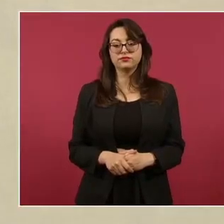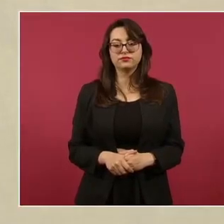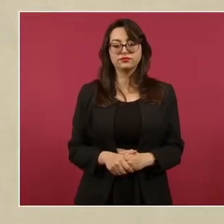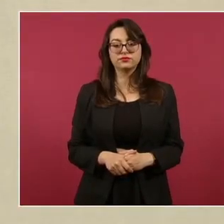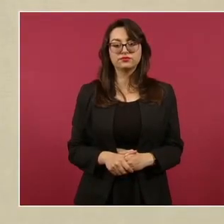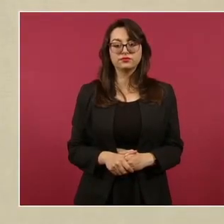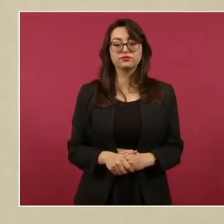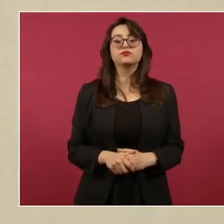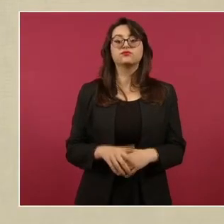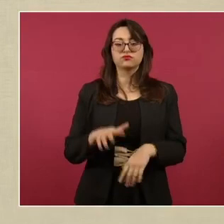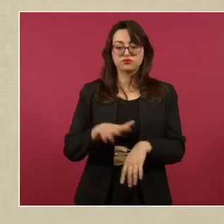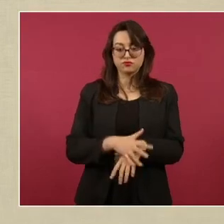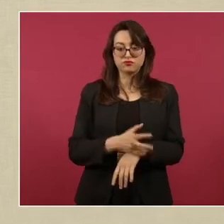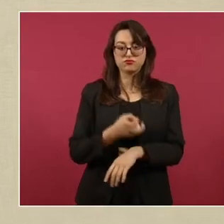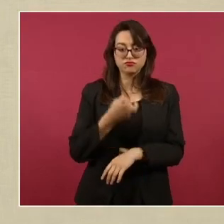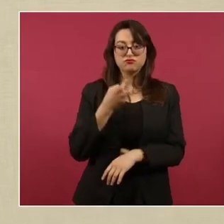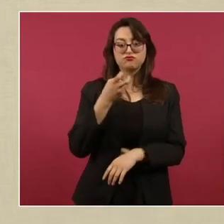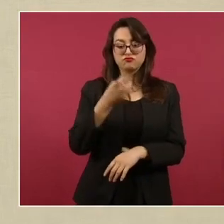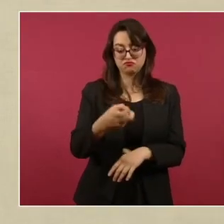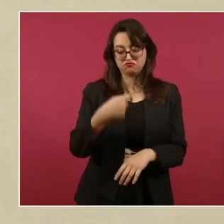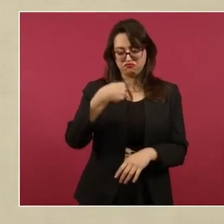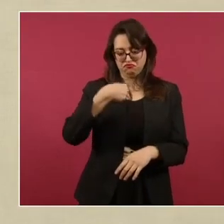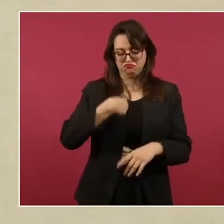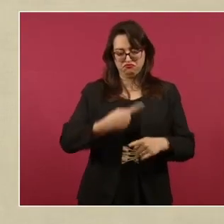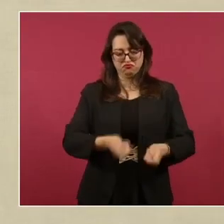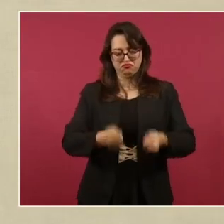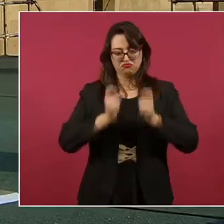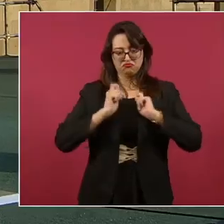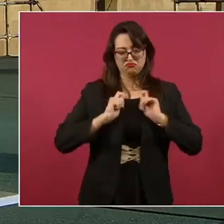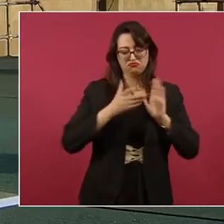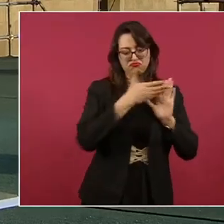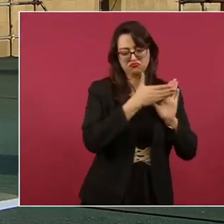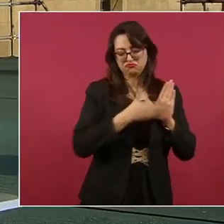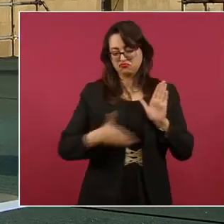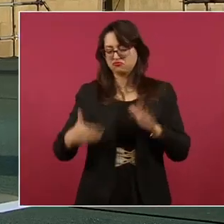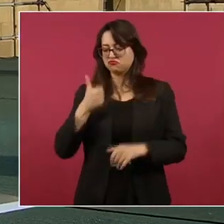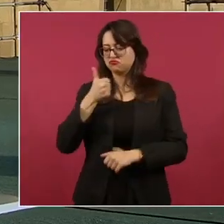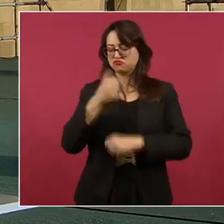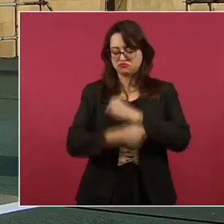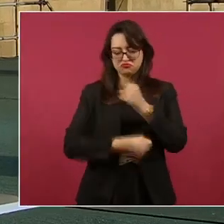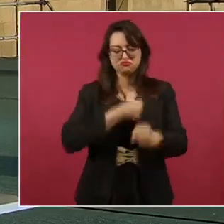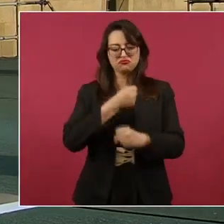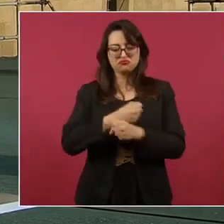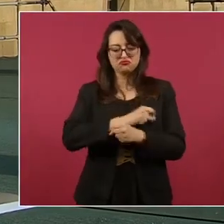en nuestro mandato se combate la corrupción.